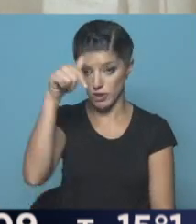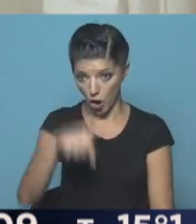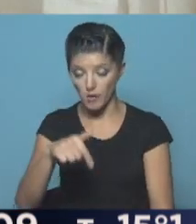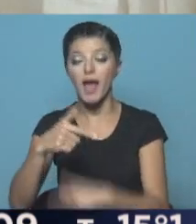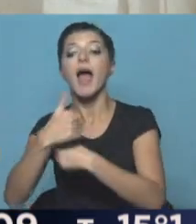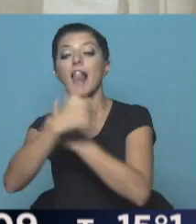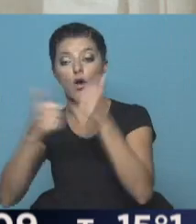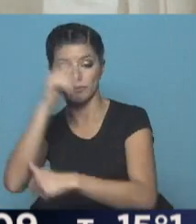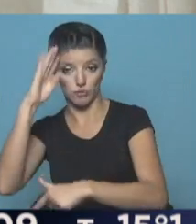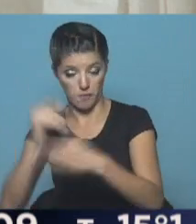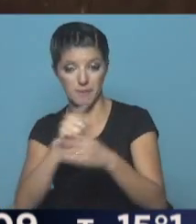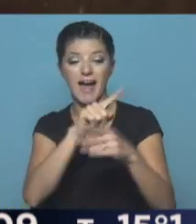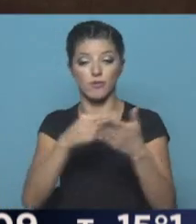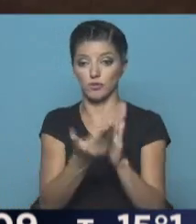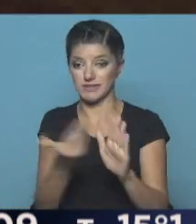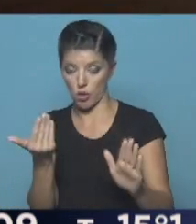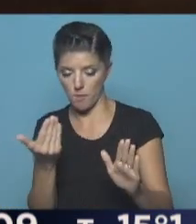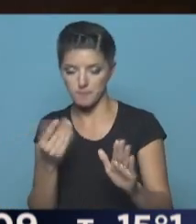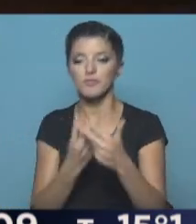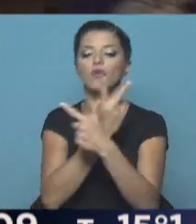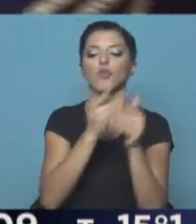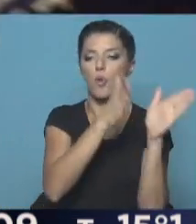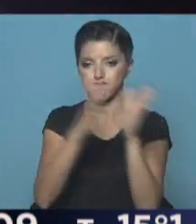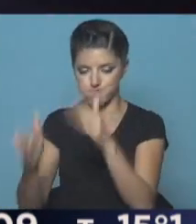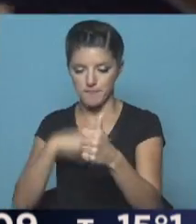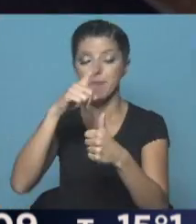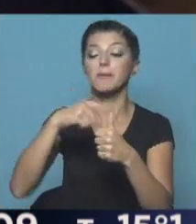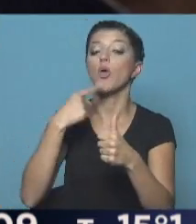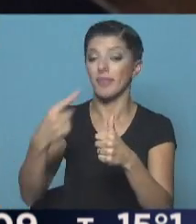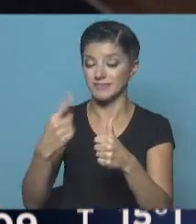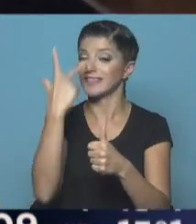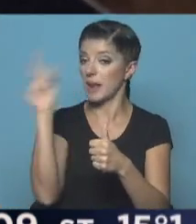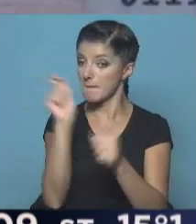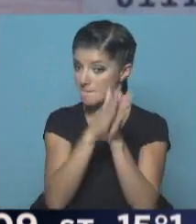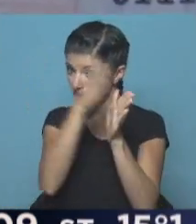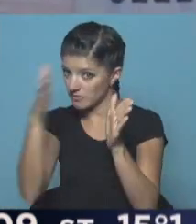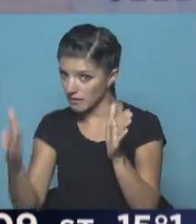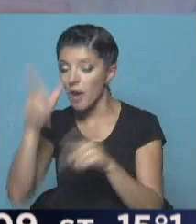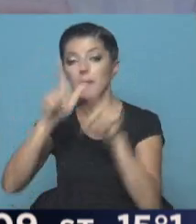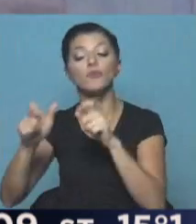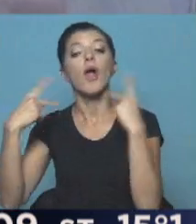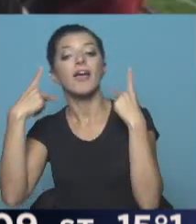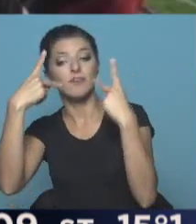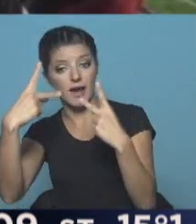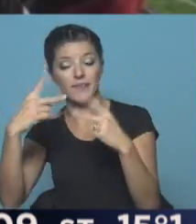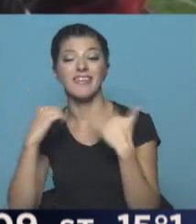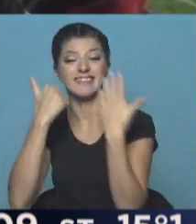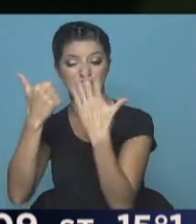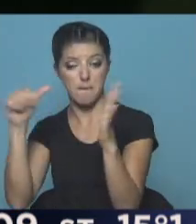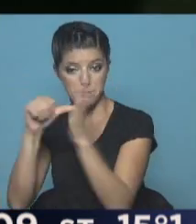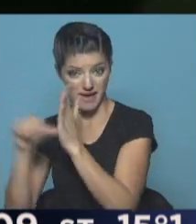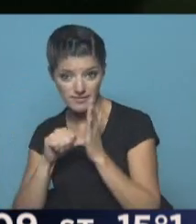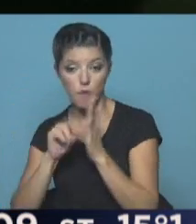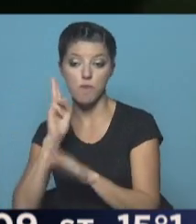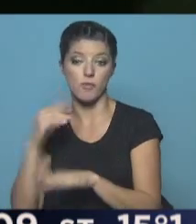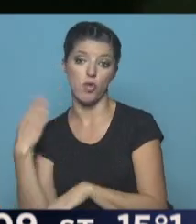de la Corte, tiene dos partes. Por un lado, impide el ingreso durante 3 meses a personas que viajan desde 6 países